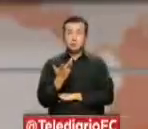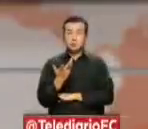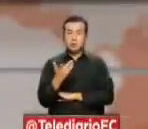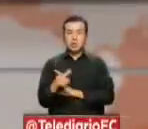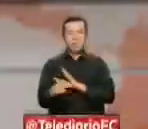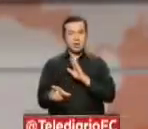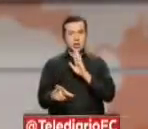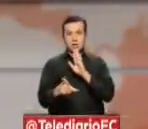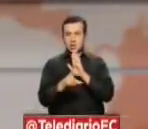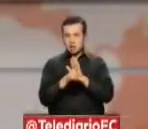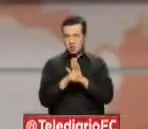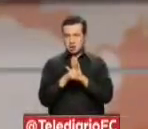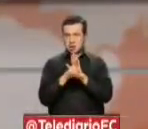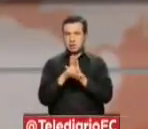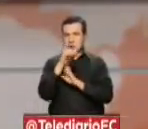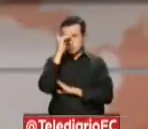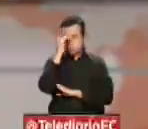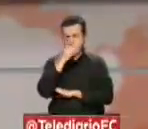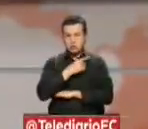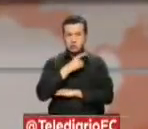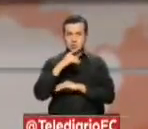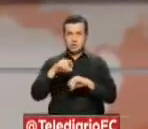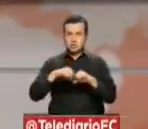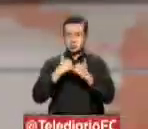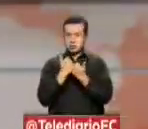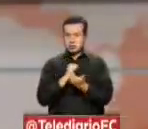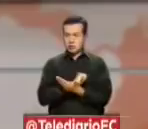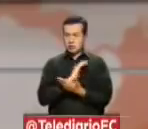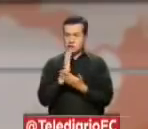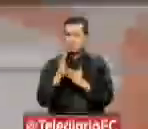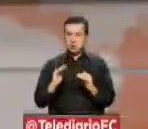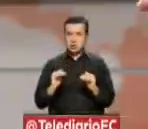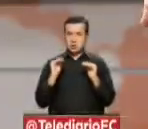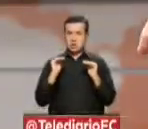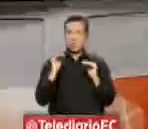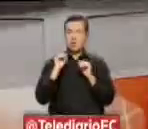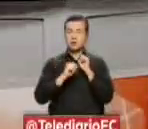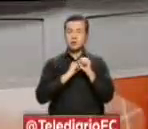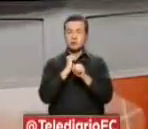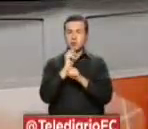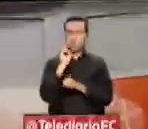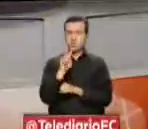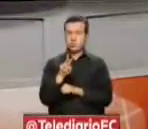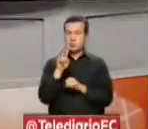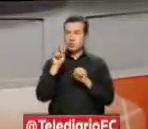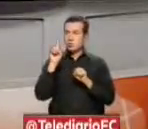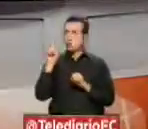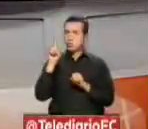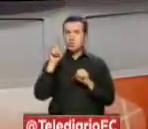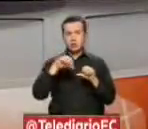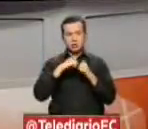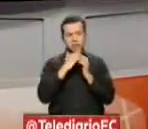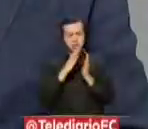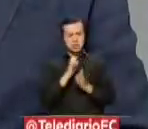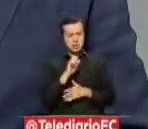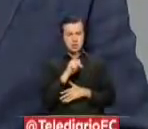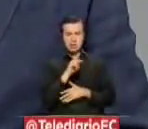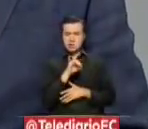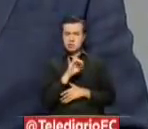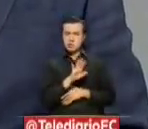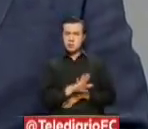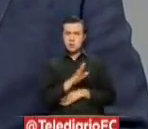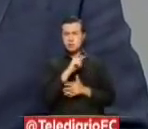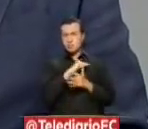ley orgánica por una resolución legislativa en el año 2001. Pero yo, para cerrar el tema de la asambleísta Espín, le pregunto,